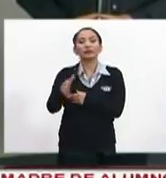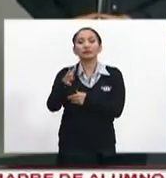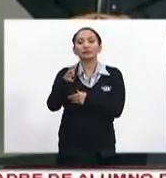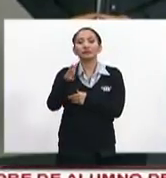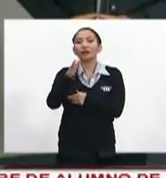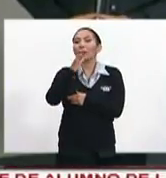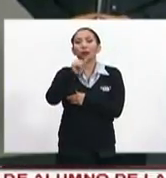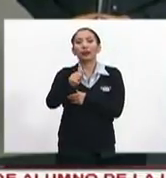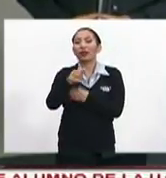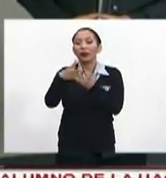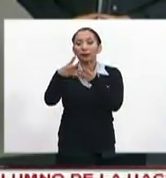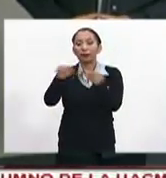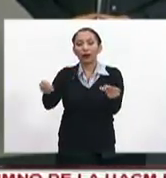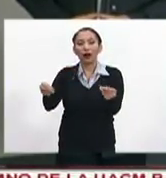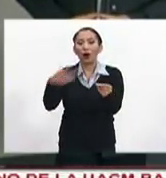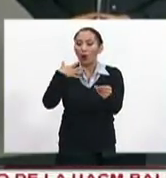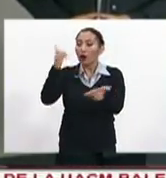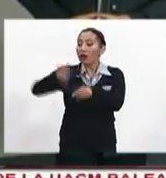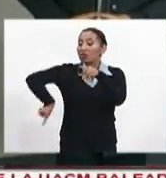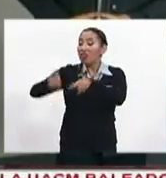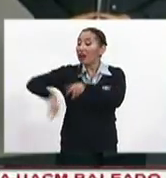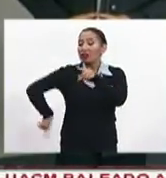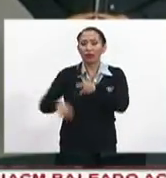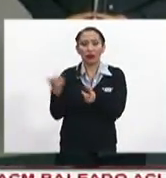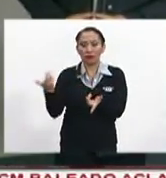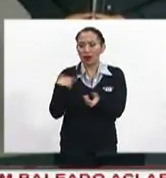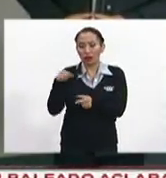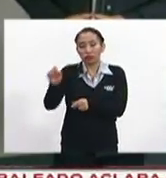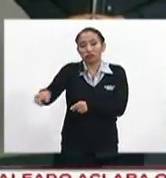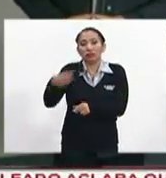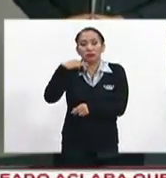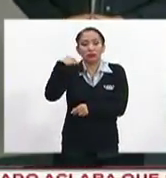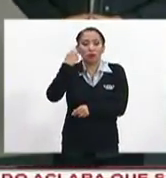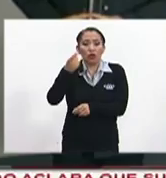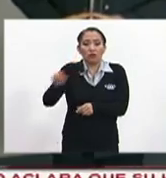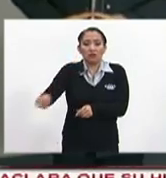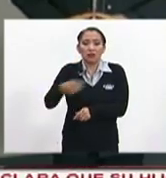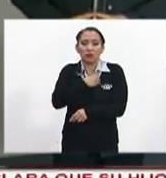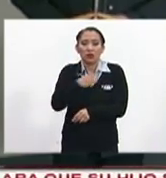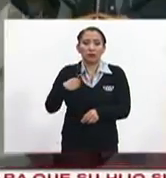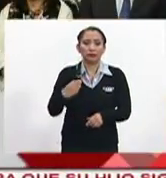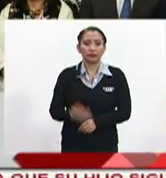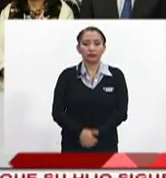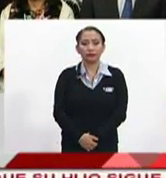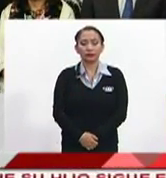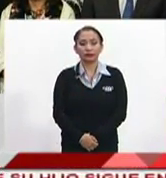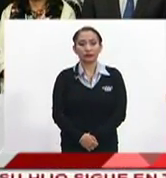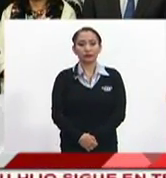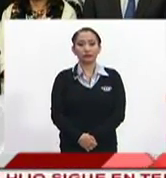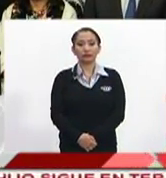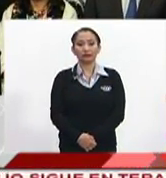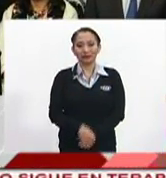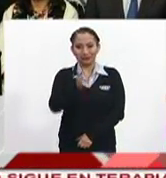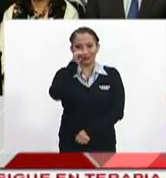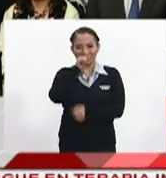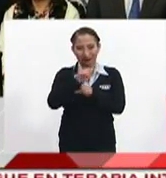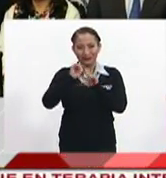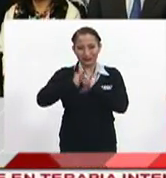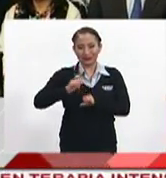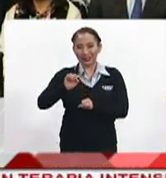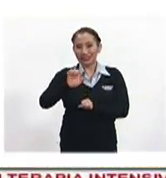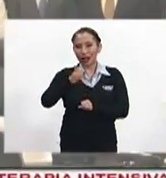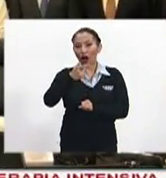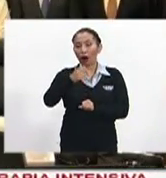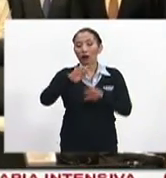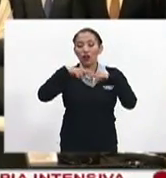podido disolverse, desmovilizarse, si no hubiera sido por voluntad de los propios migrantes. El secretario Navarrete Prida